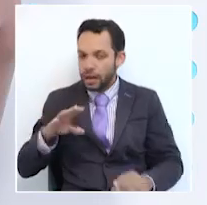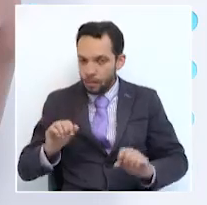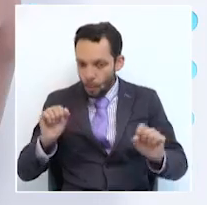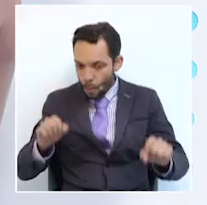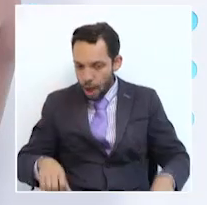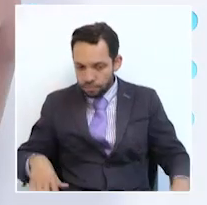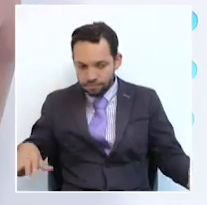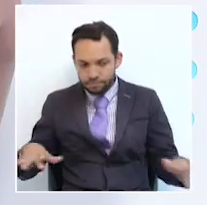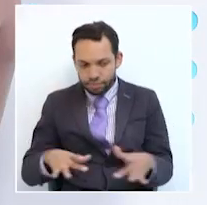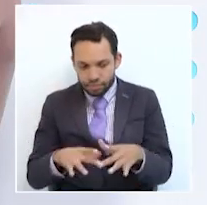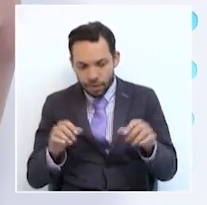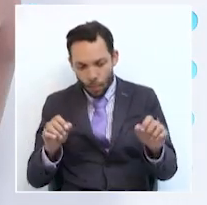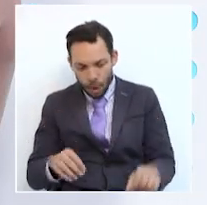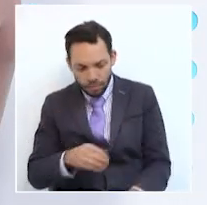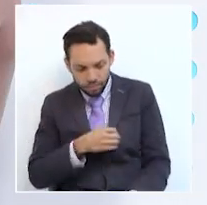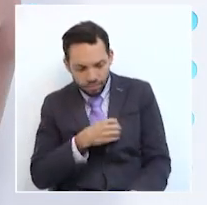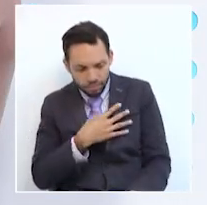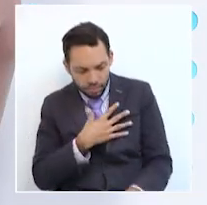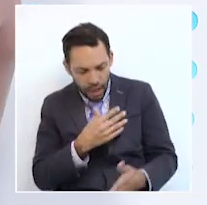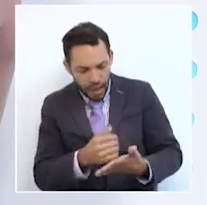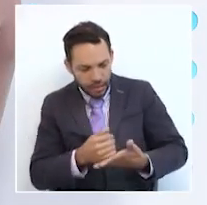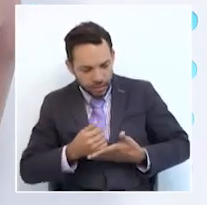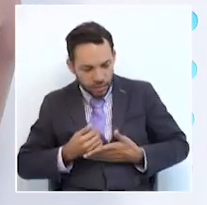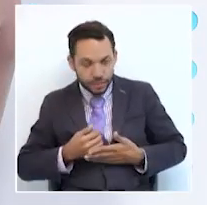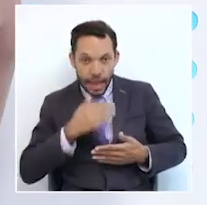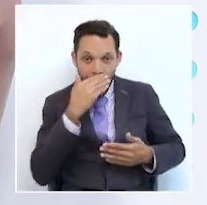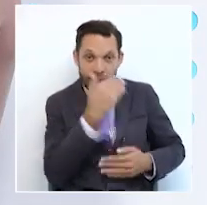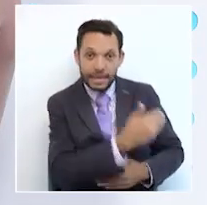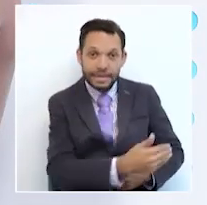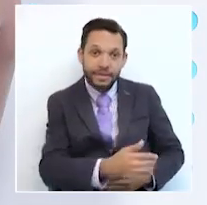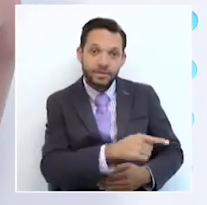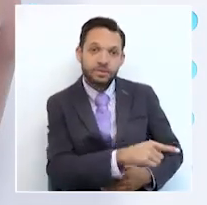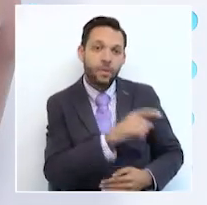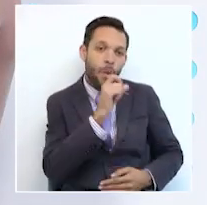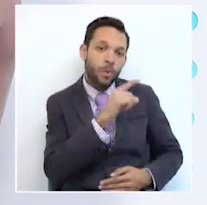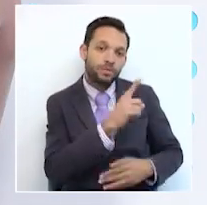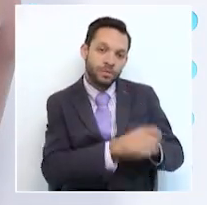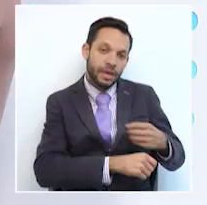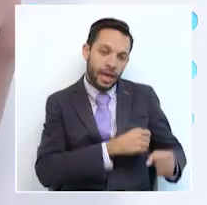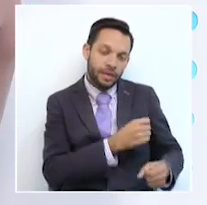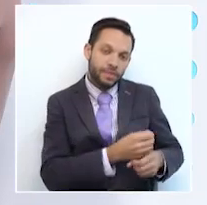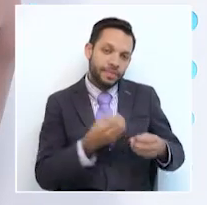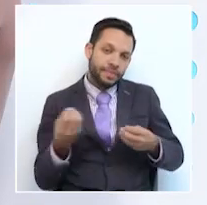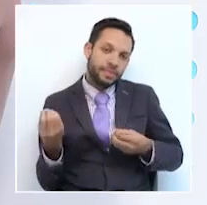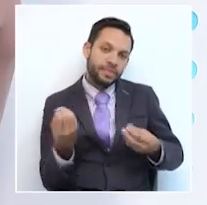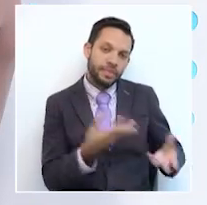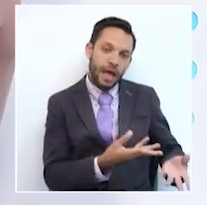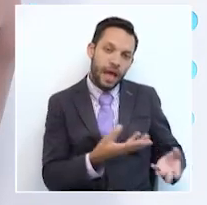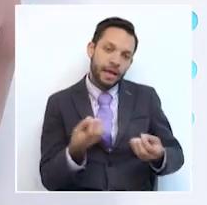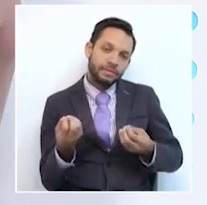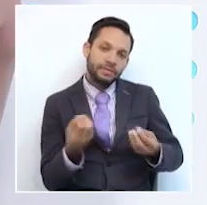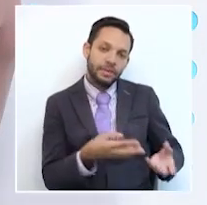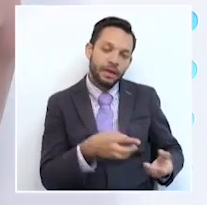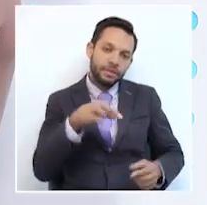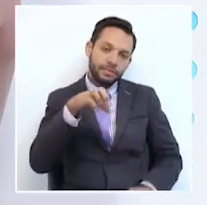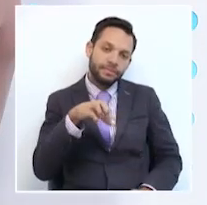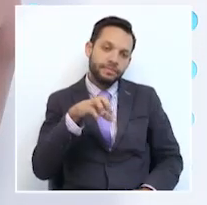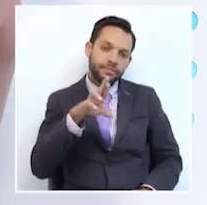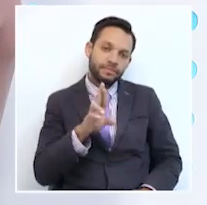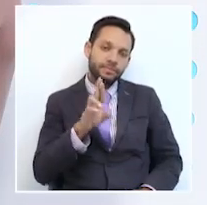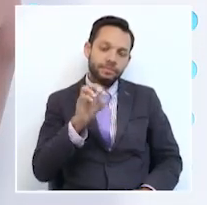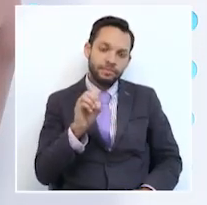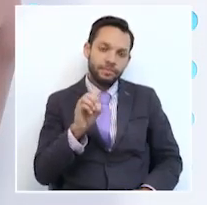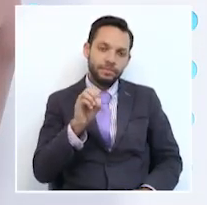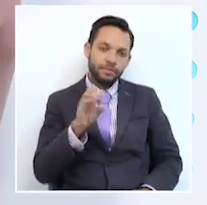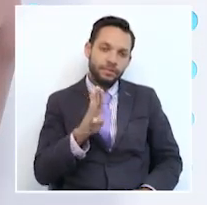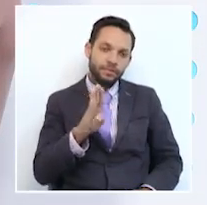pero más que todo eso a esa niña y que darle probióticos que es la flora intestinal que es lo que os digo que es el plus que